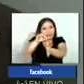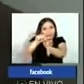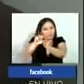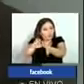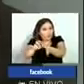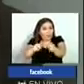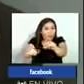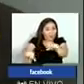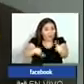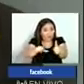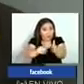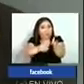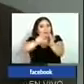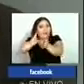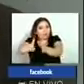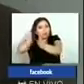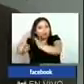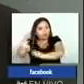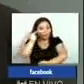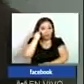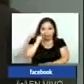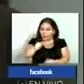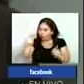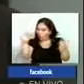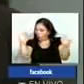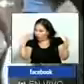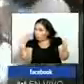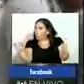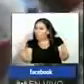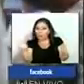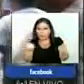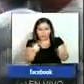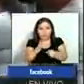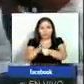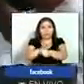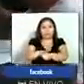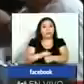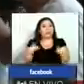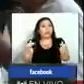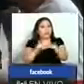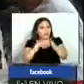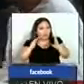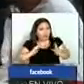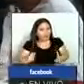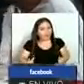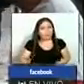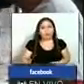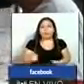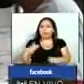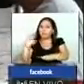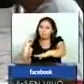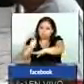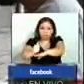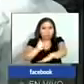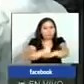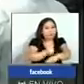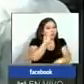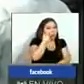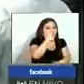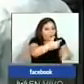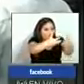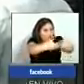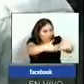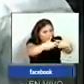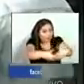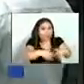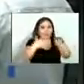viendo números positivos. El gobierno además continúa desarrollando inspecciones a las empresas